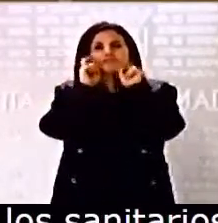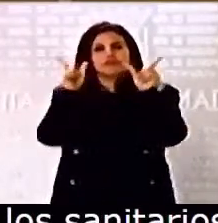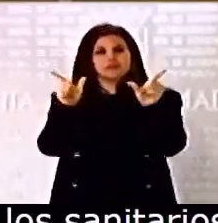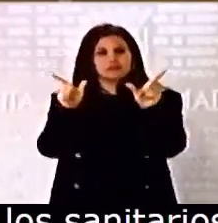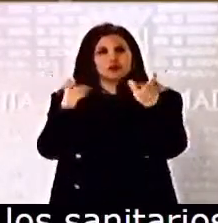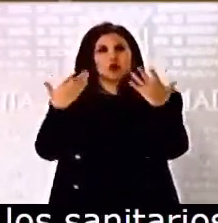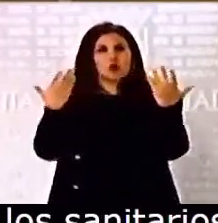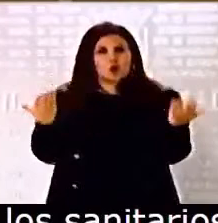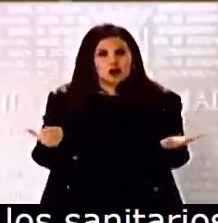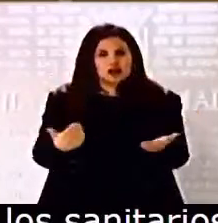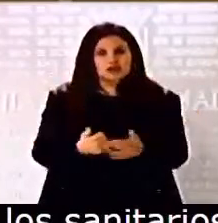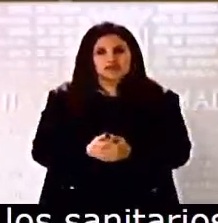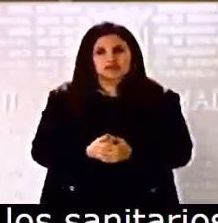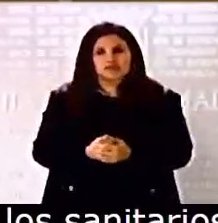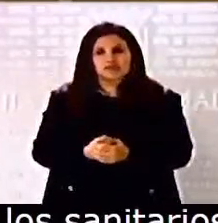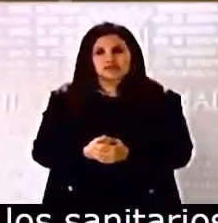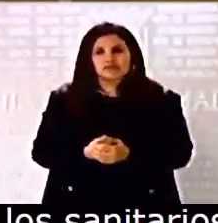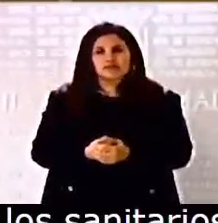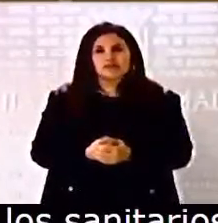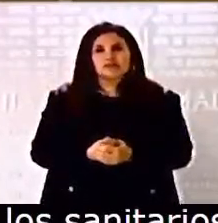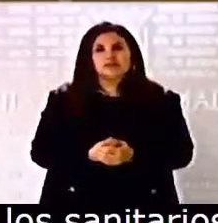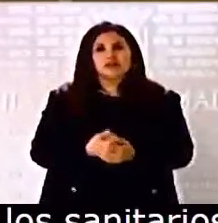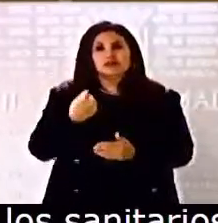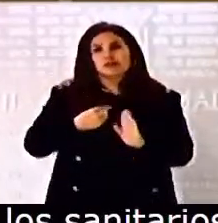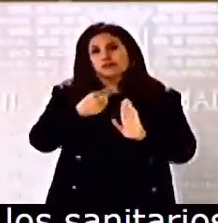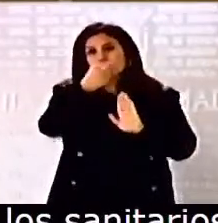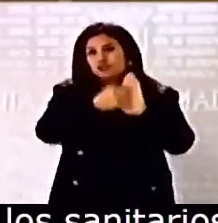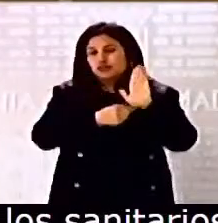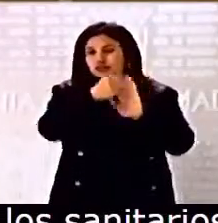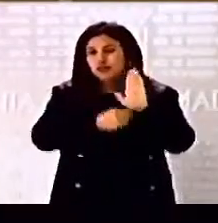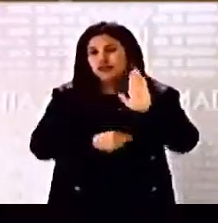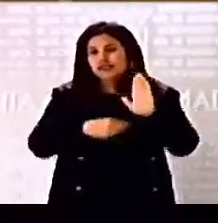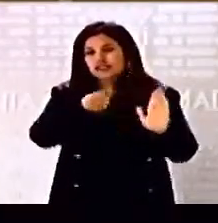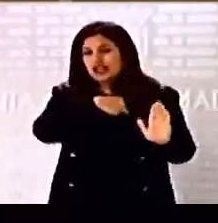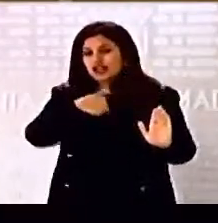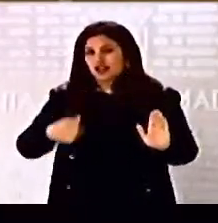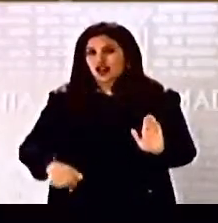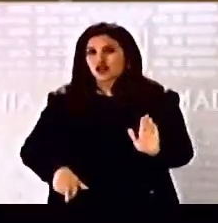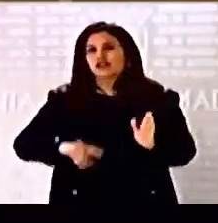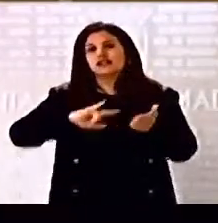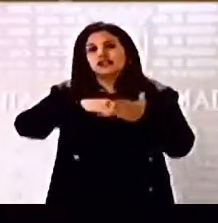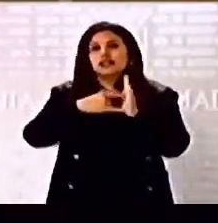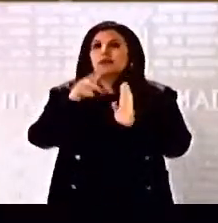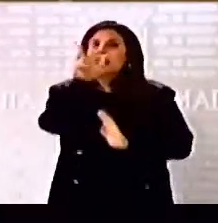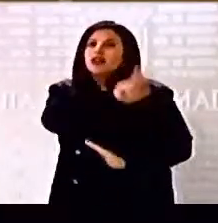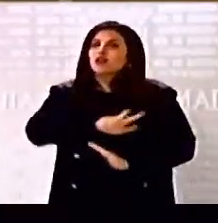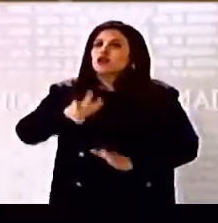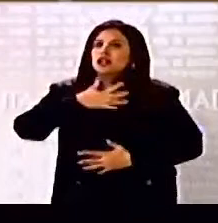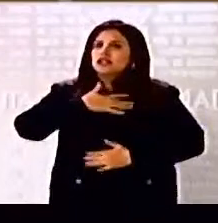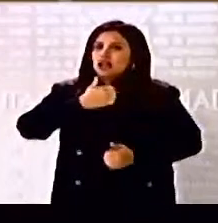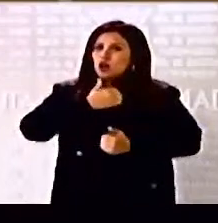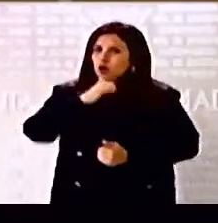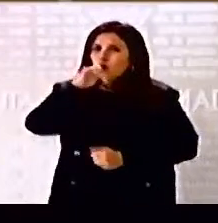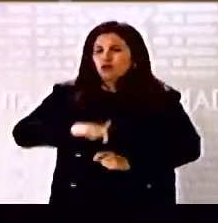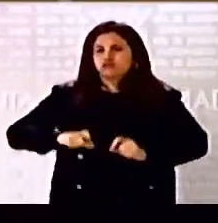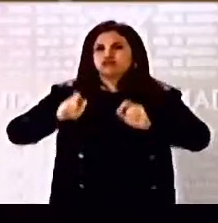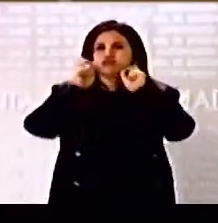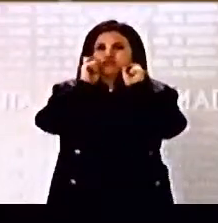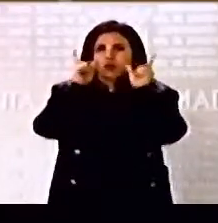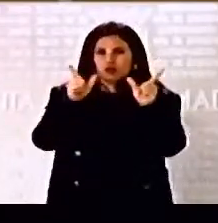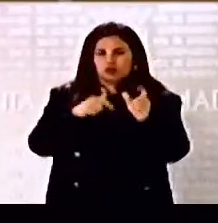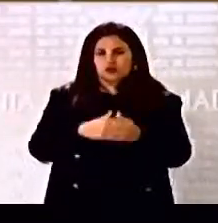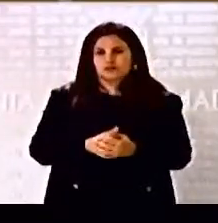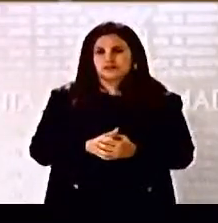resultado del barómetro sanitario del Sistema Nacional de Salud. Hemos conocido el barómetro del Sistema